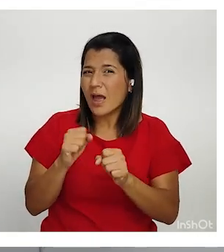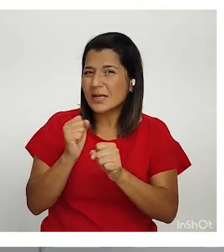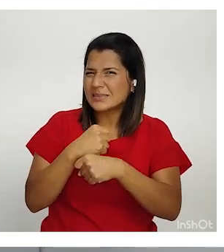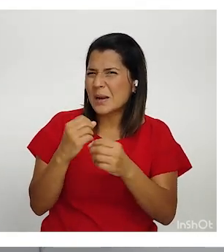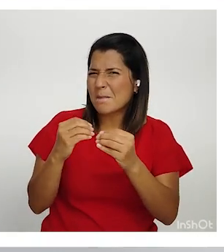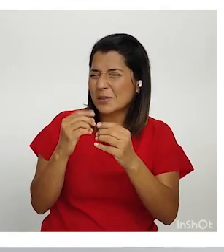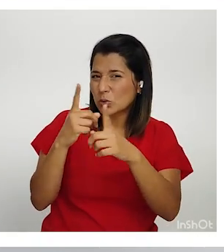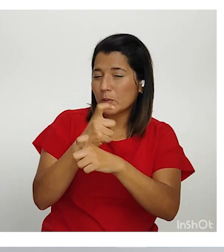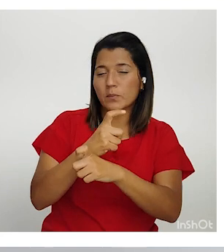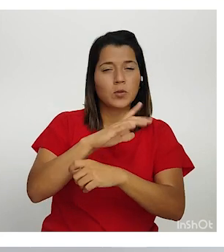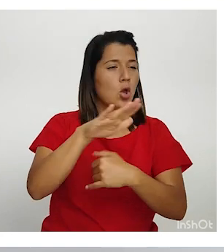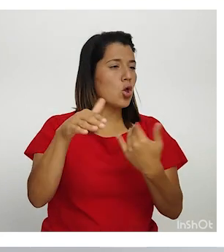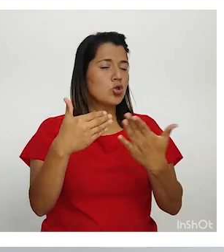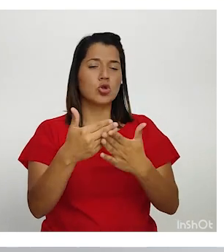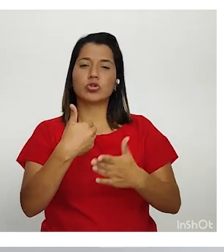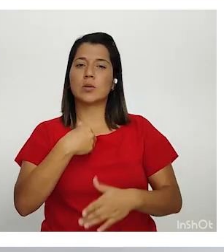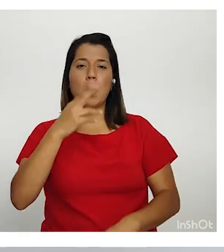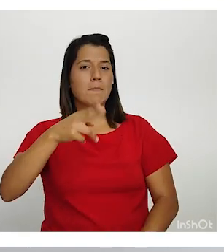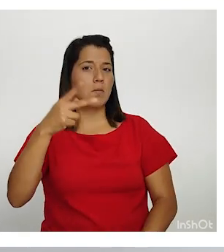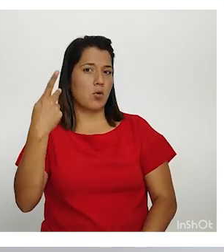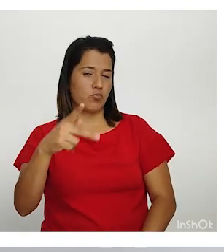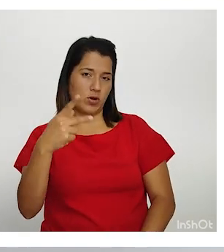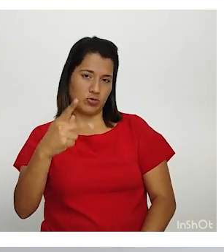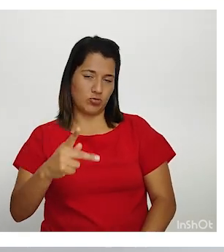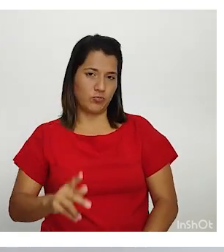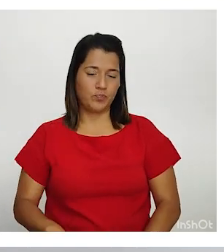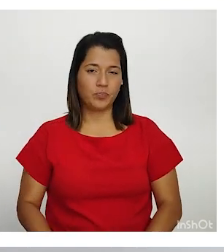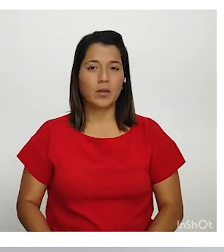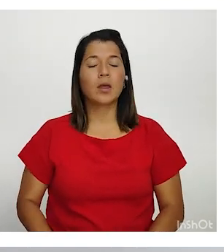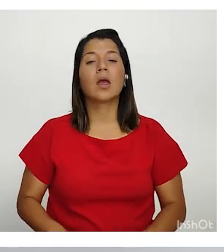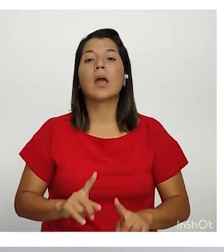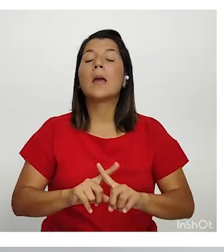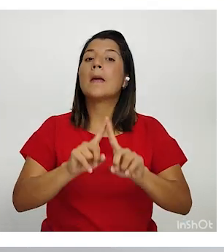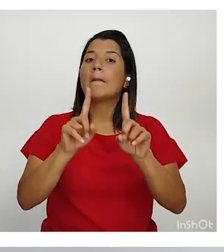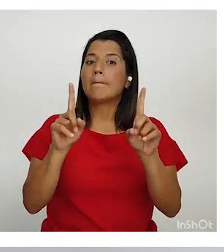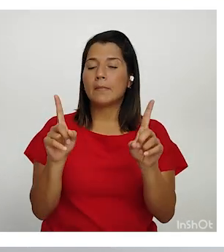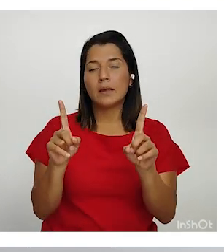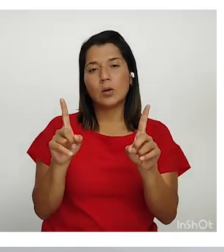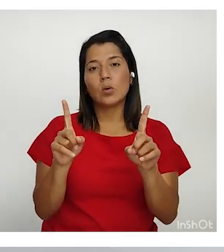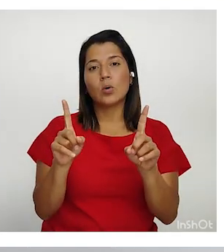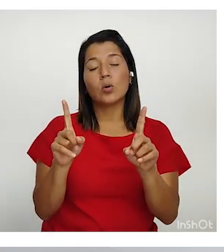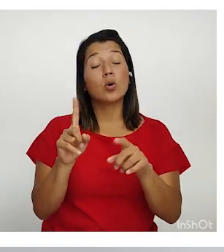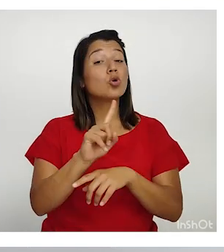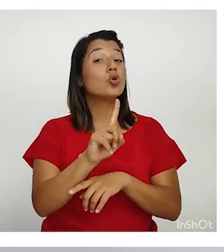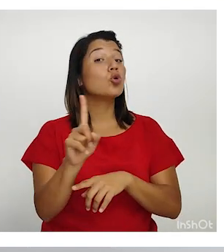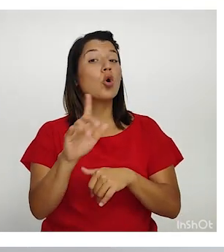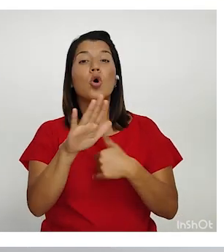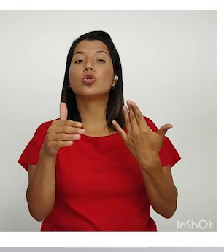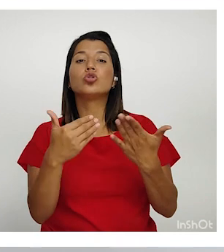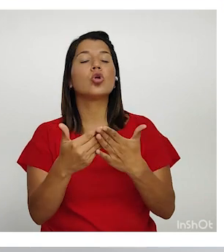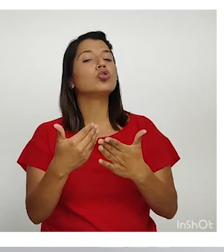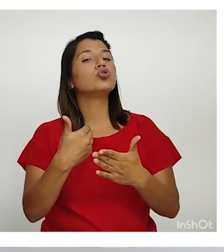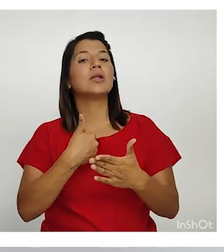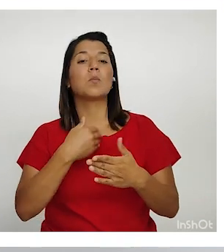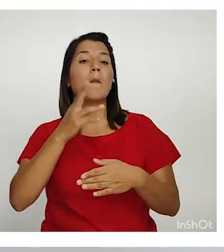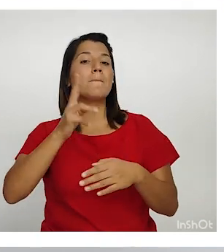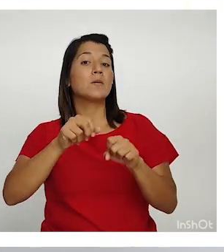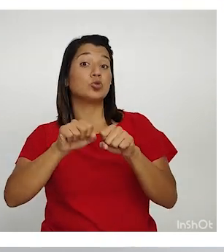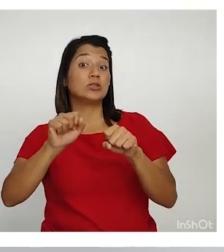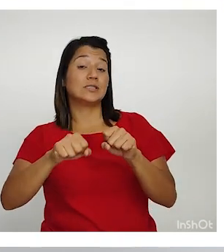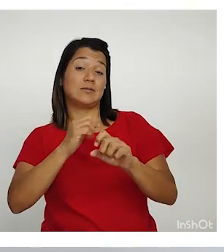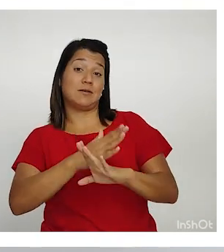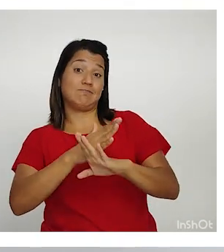complicada? Todos estamos expuestos de la misma manera. El sentido es que no todos tenemos las mismas condiciones de